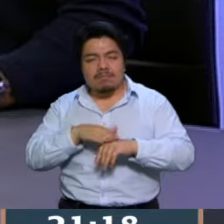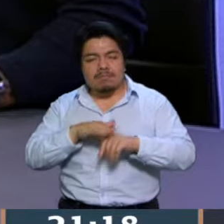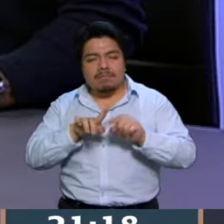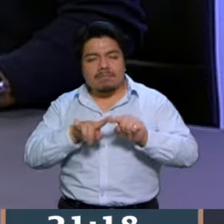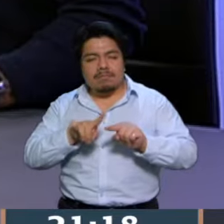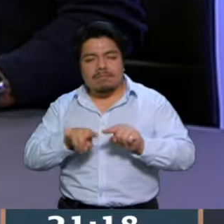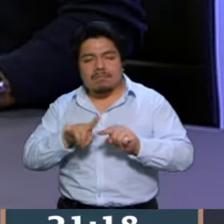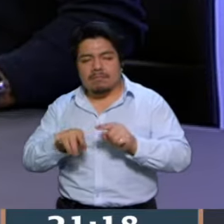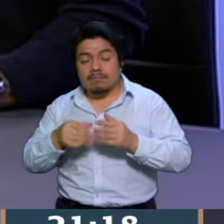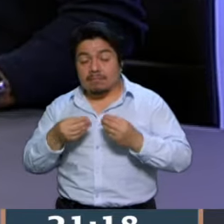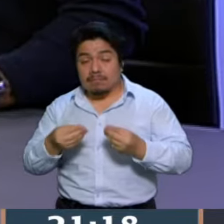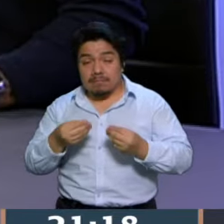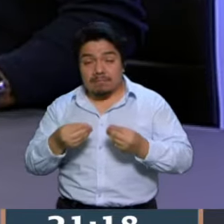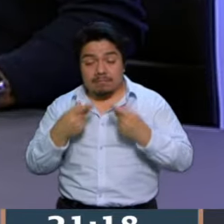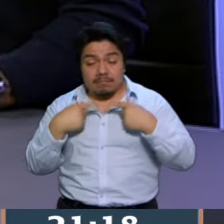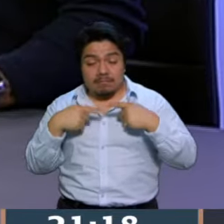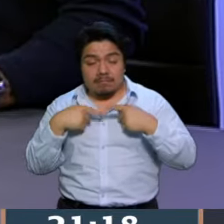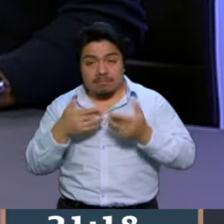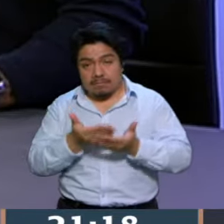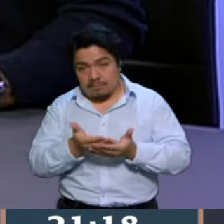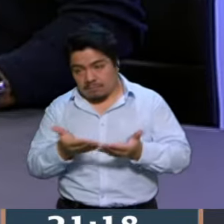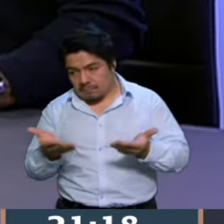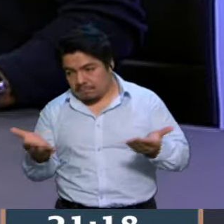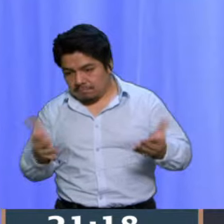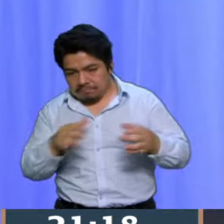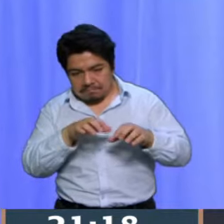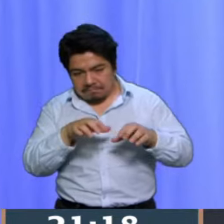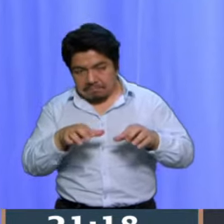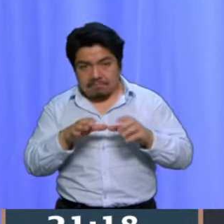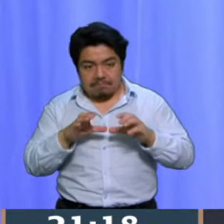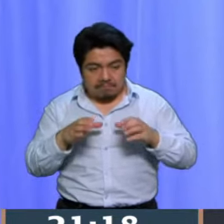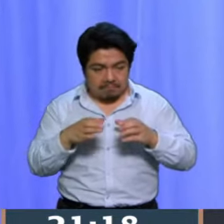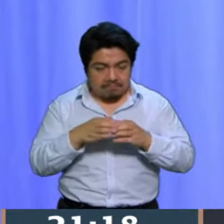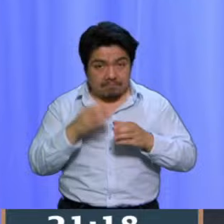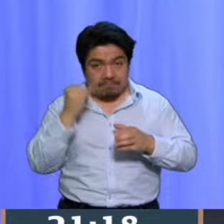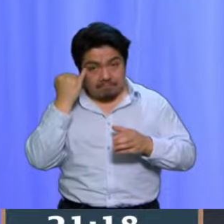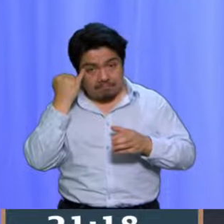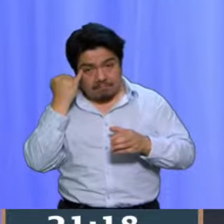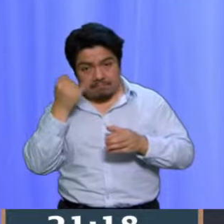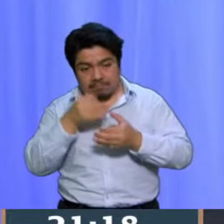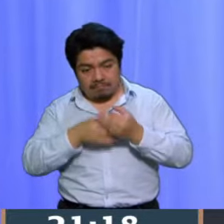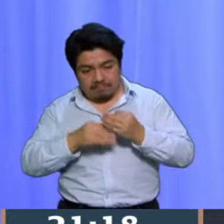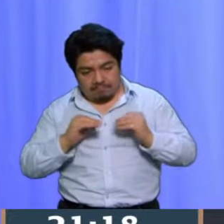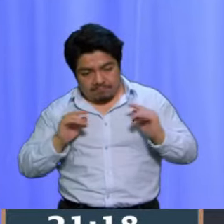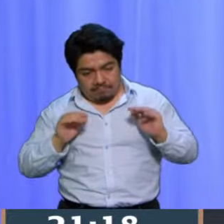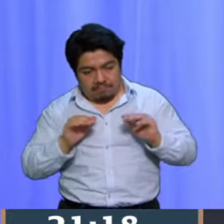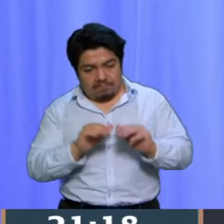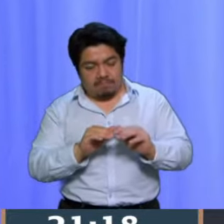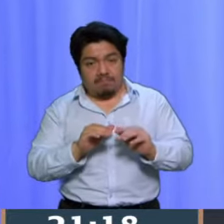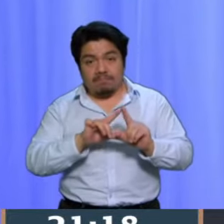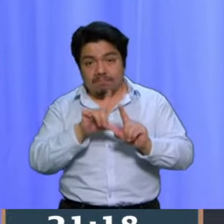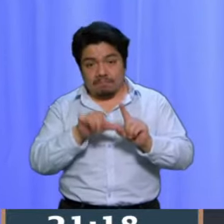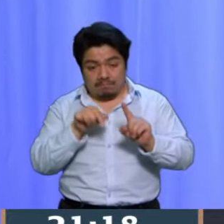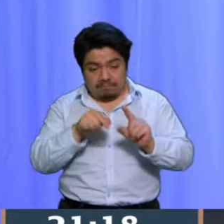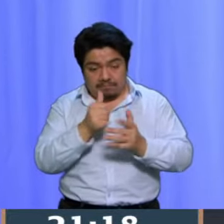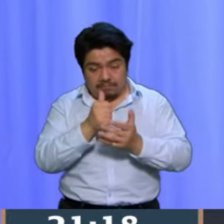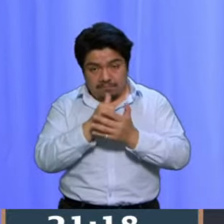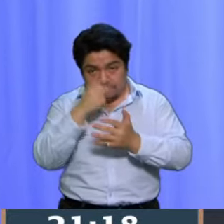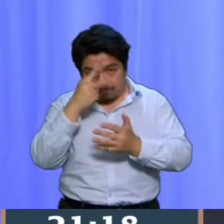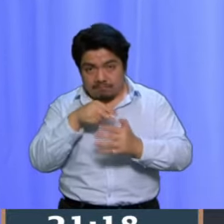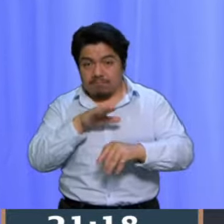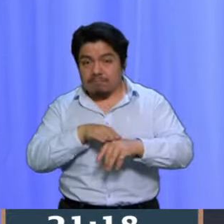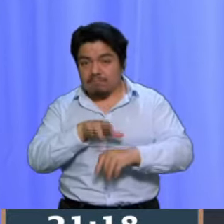más diversidad de población, digamos, de comunidades indígenas, que se concentra, pues, de todo el país. Y